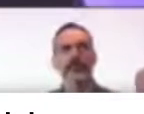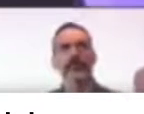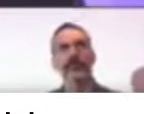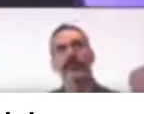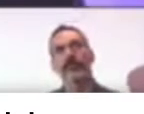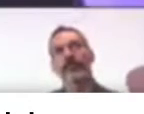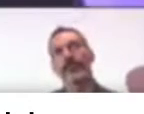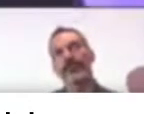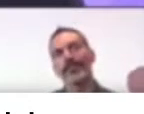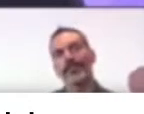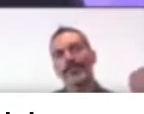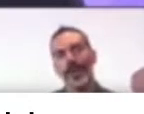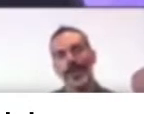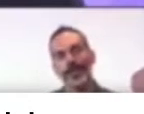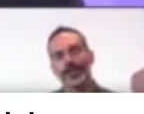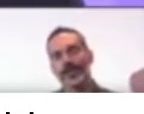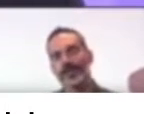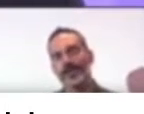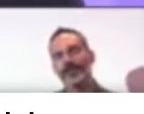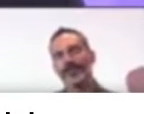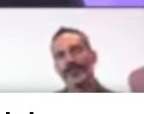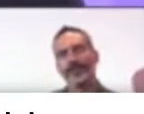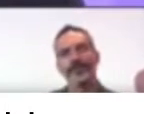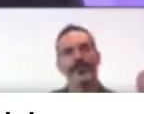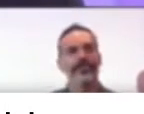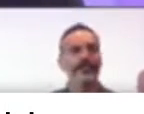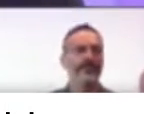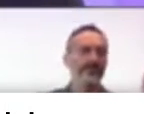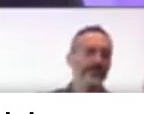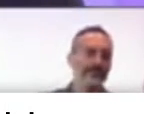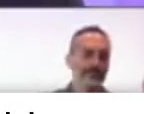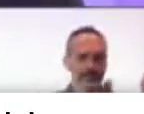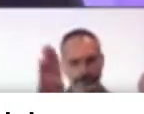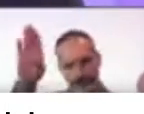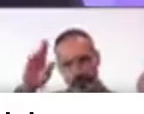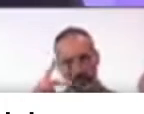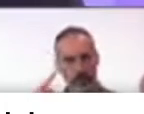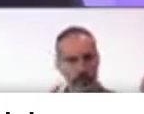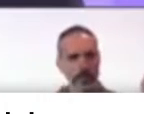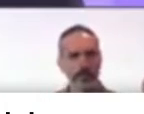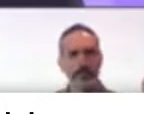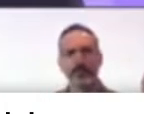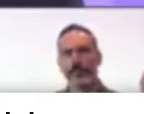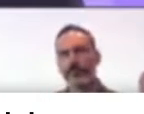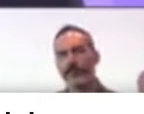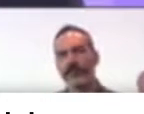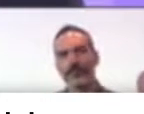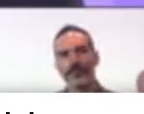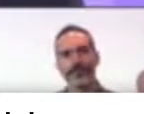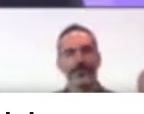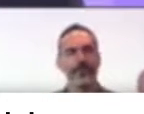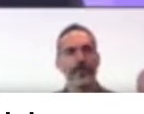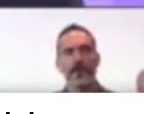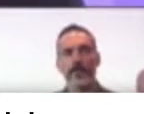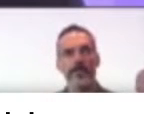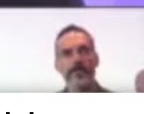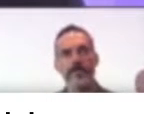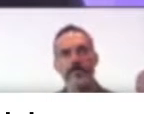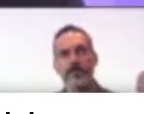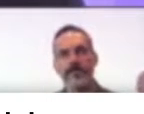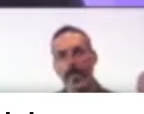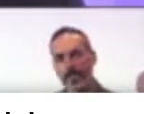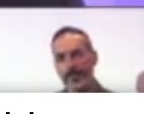Con estas acciones, amigas y amigos, estamos corrigiendo el rumbo de Puebla. Pero una ciudad no